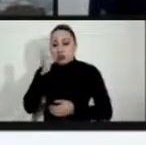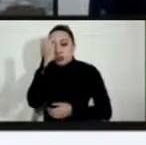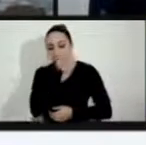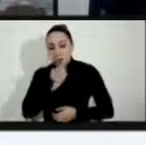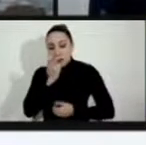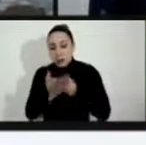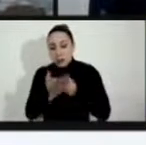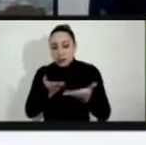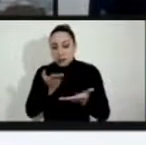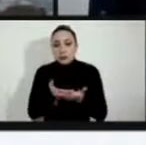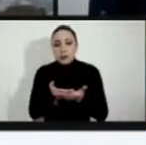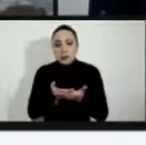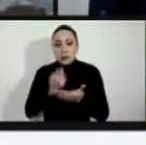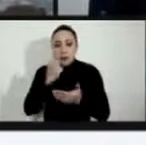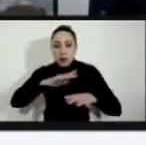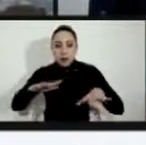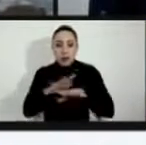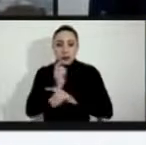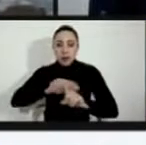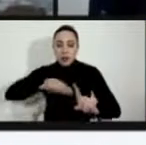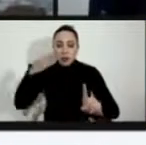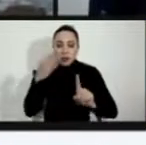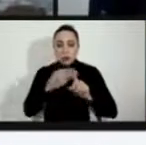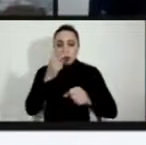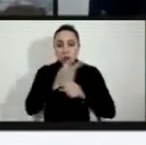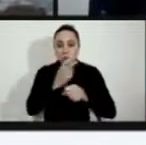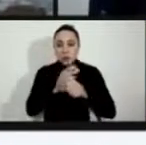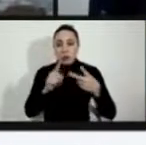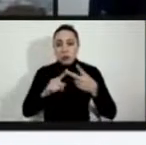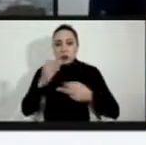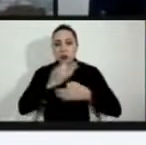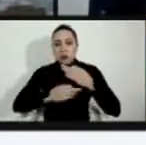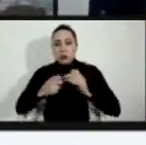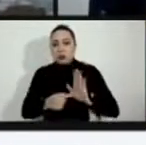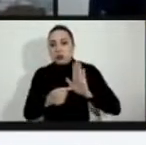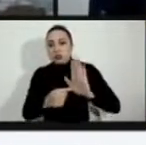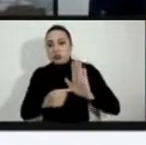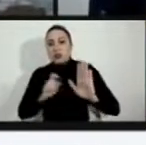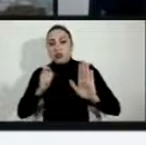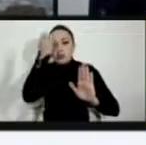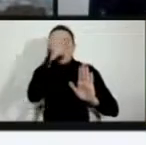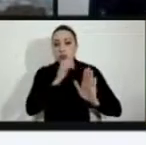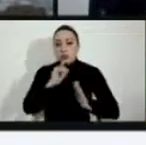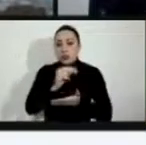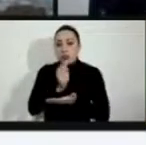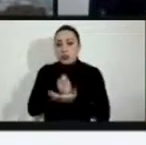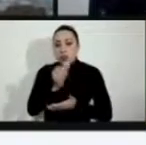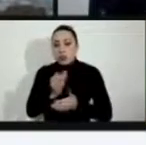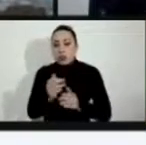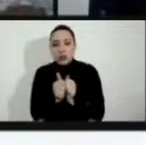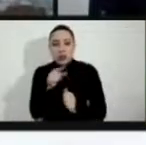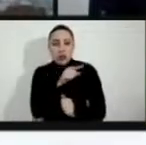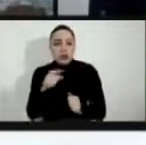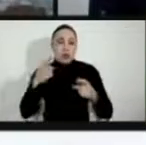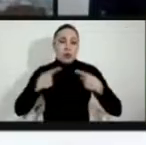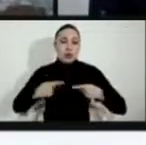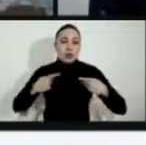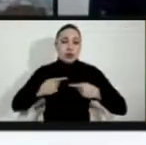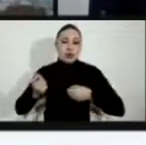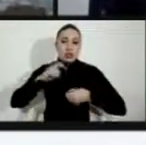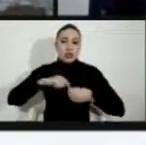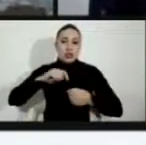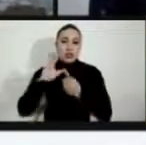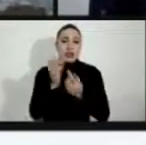de modificación al resolutivo segundo, mismo que fue puesto a consideración de las y los integrantes de esta dictaminadora, el cual fue aprobado.